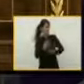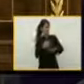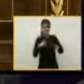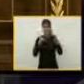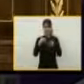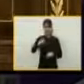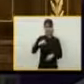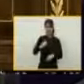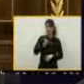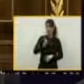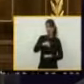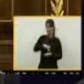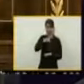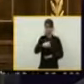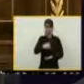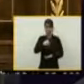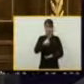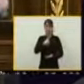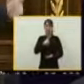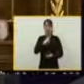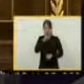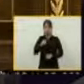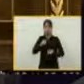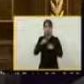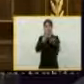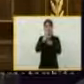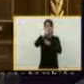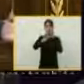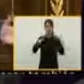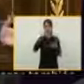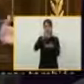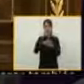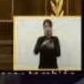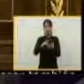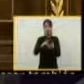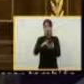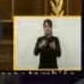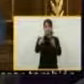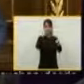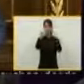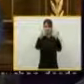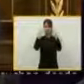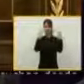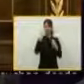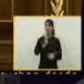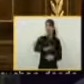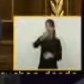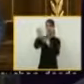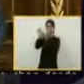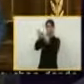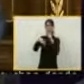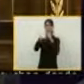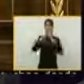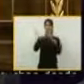ser calificado de país de derechas. Por tanto, tenemos que empezar a matizar, sobre todo en una situación, insisto, muy difícil como la que